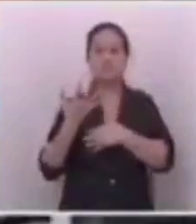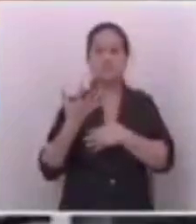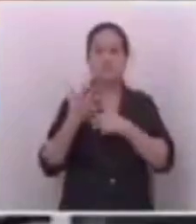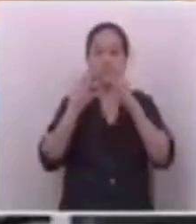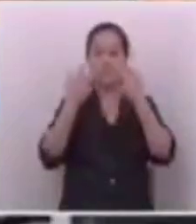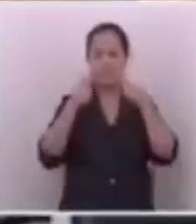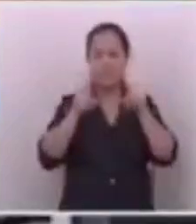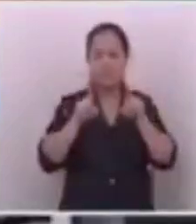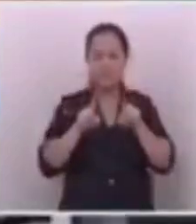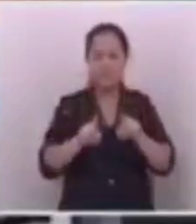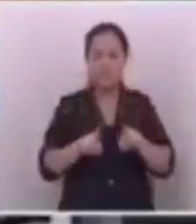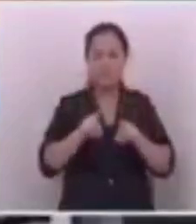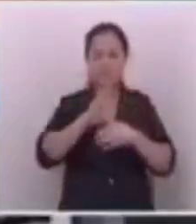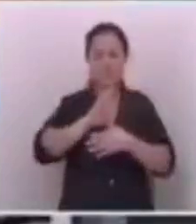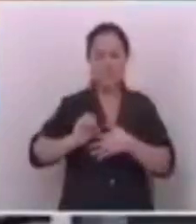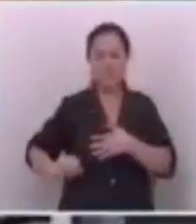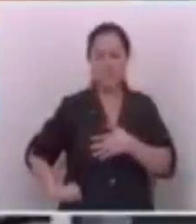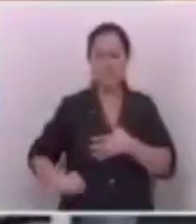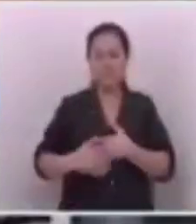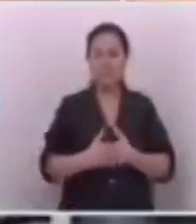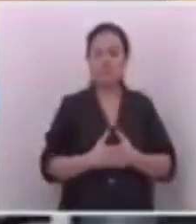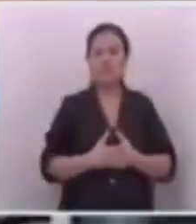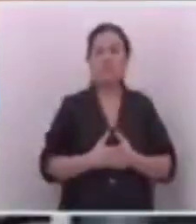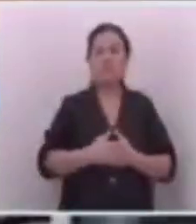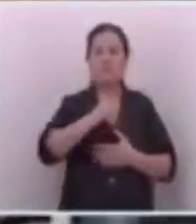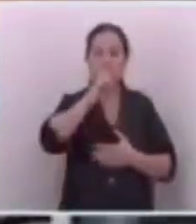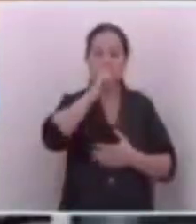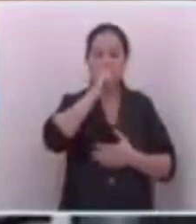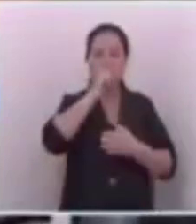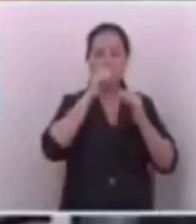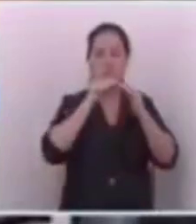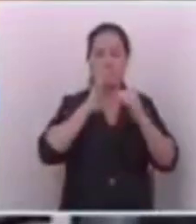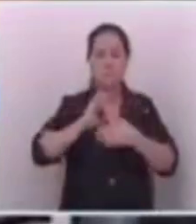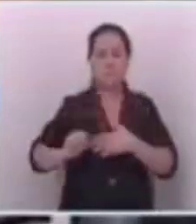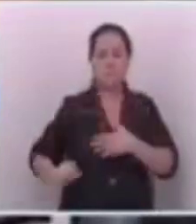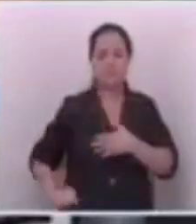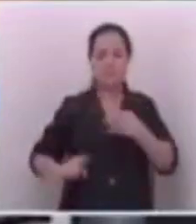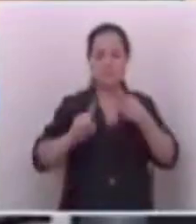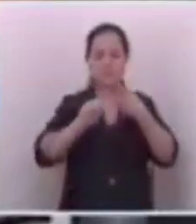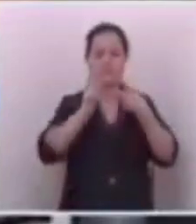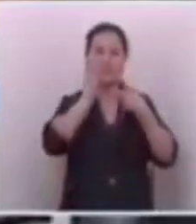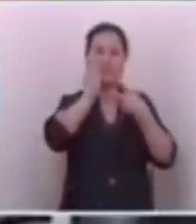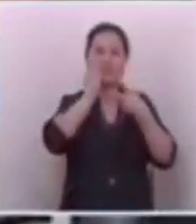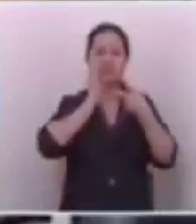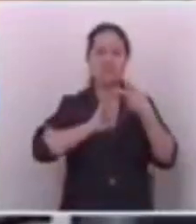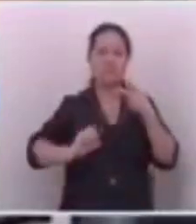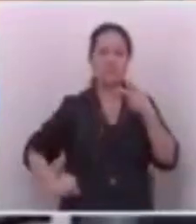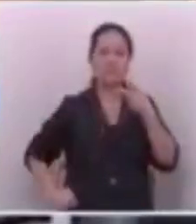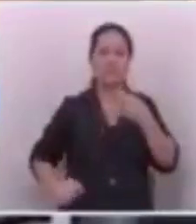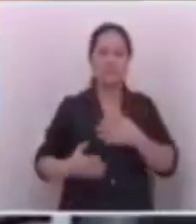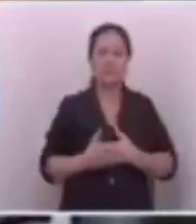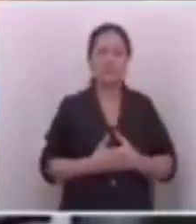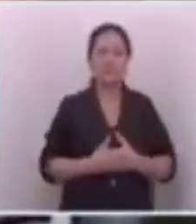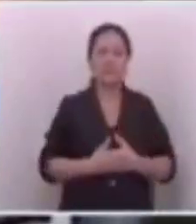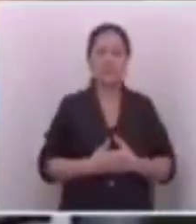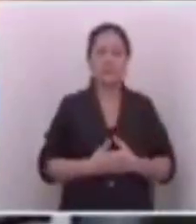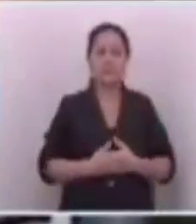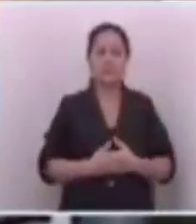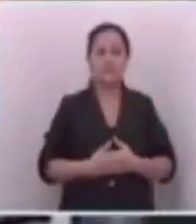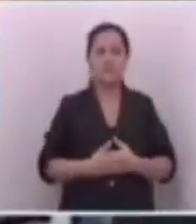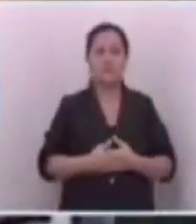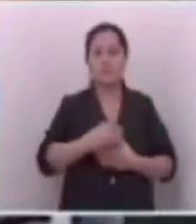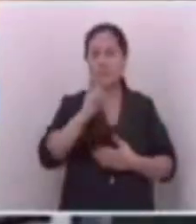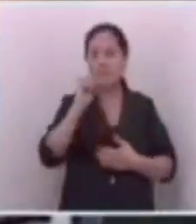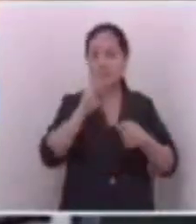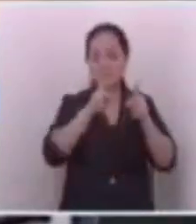las que puede estar pasando un salvadoreño, un padre salvadoreño, una madre salvadoreña. O